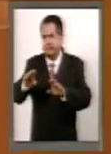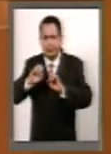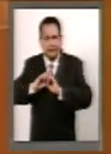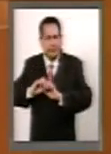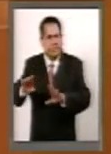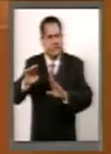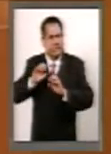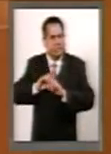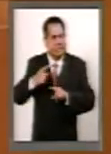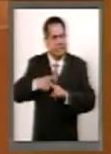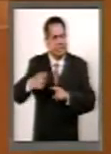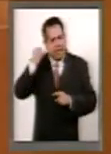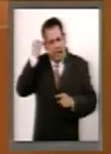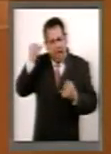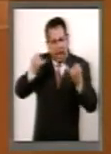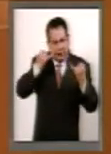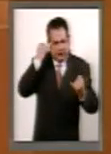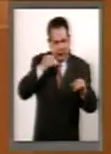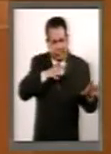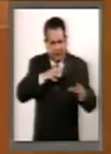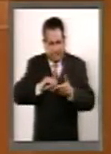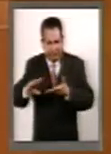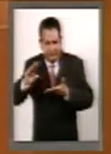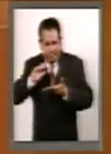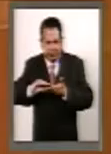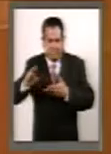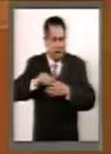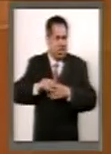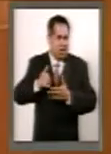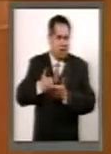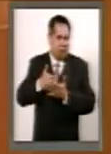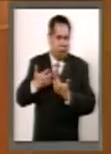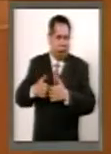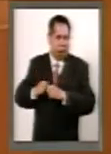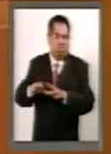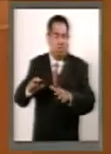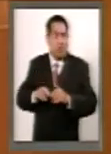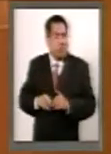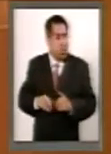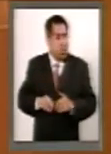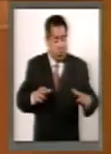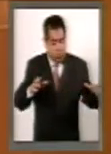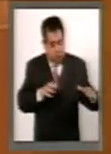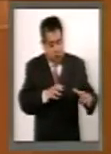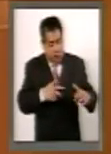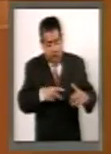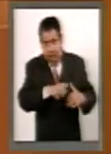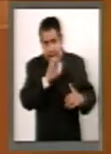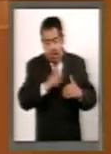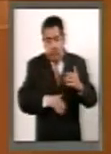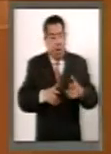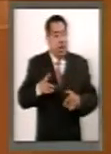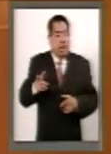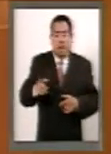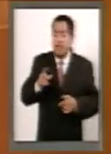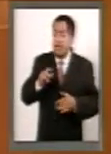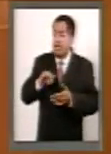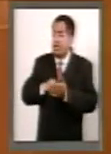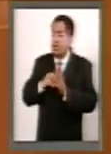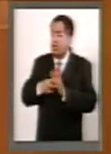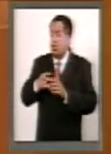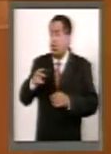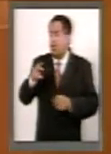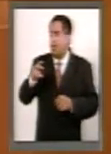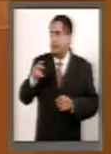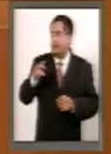de ideas y de debates, en la parte conclusiva de los trabajos del constituyente, el ingeniero Félix F.